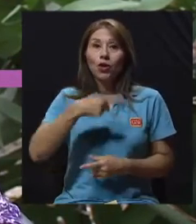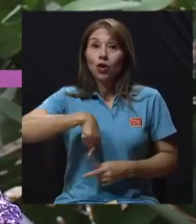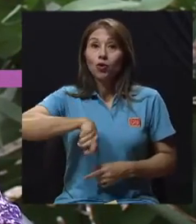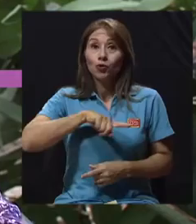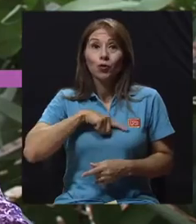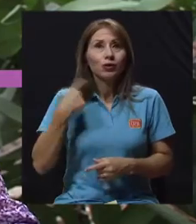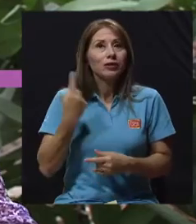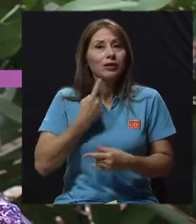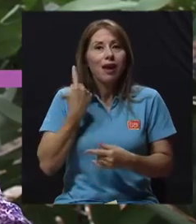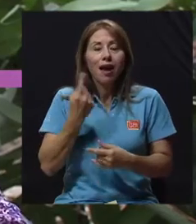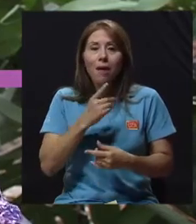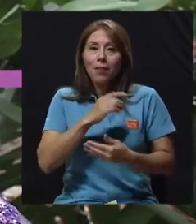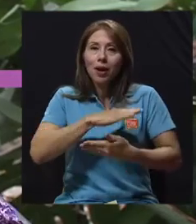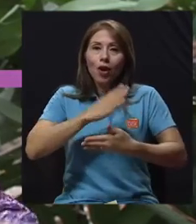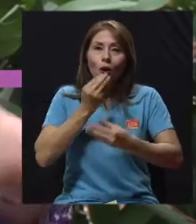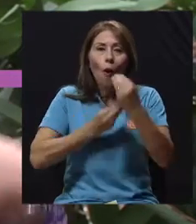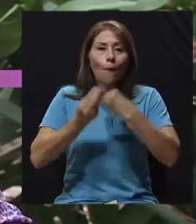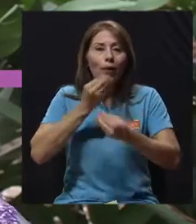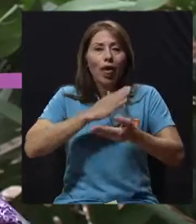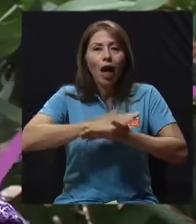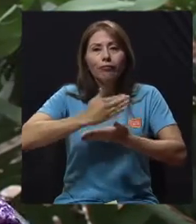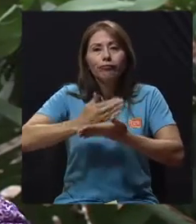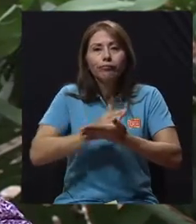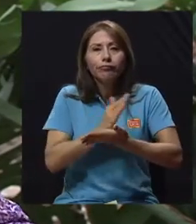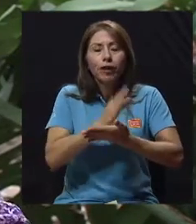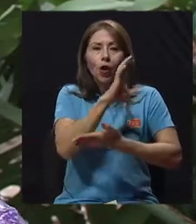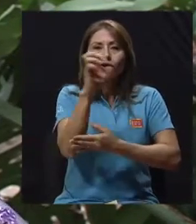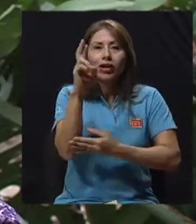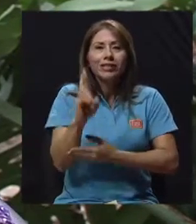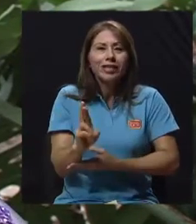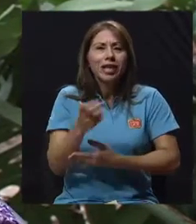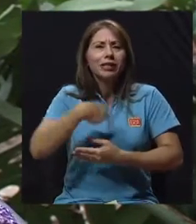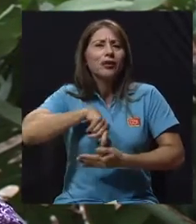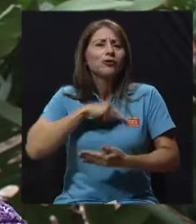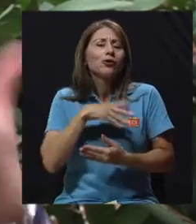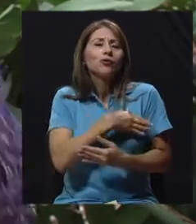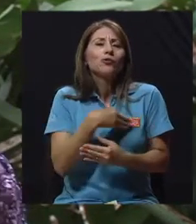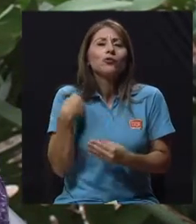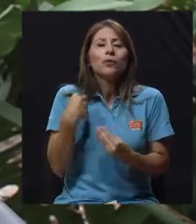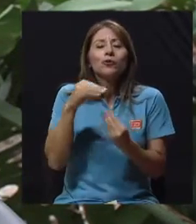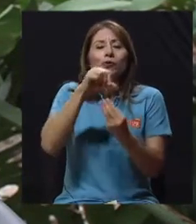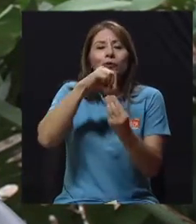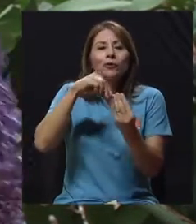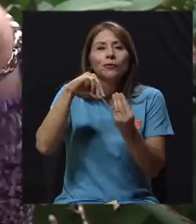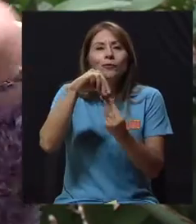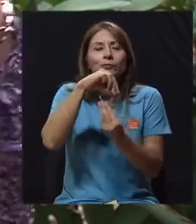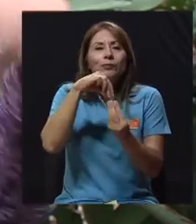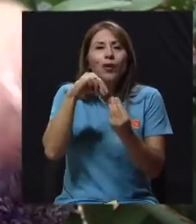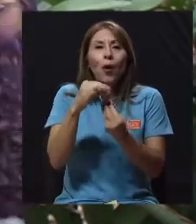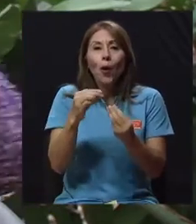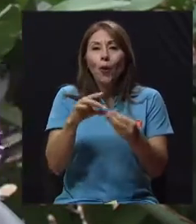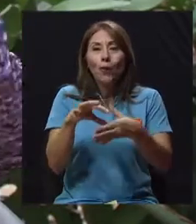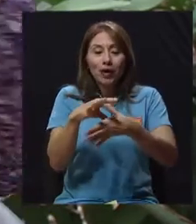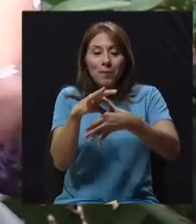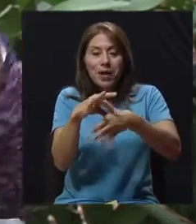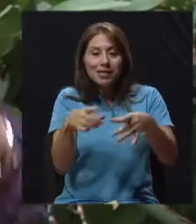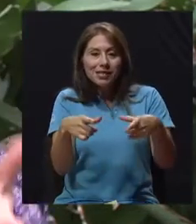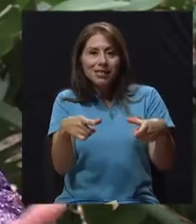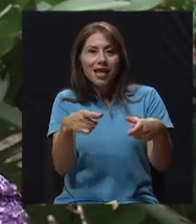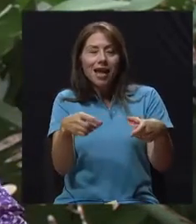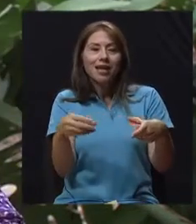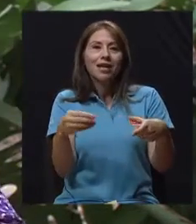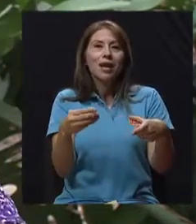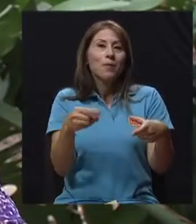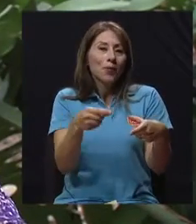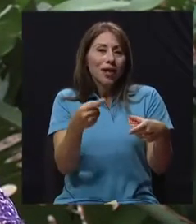dados, ¿verdad?, en nuestra cocina costarricense a las fritangas, a comer de noche, que este bistecito, que le echamos más grasa y cebolla